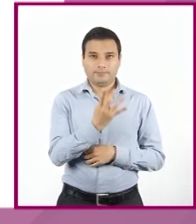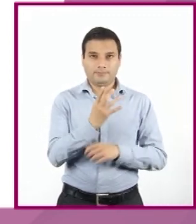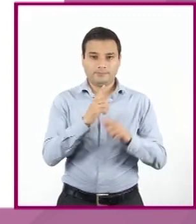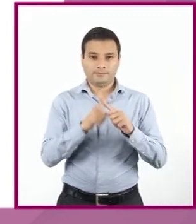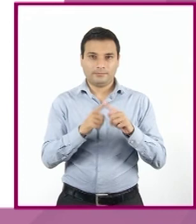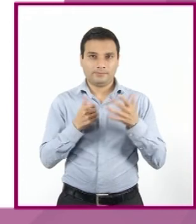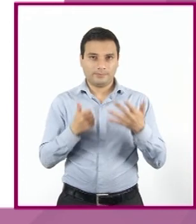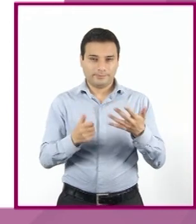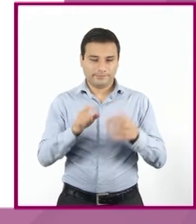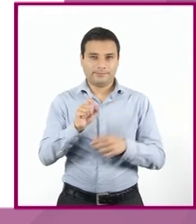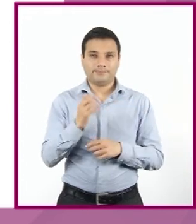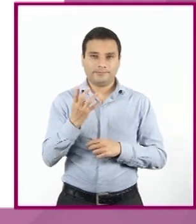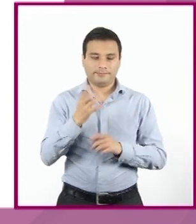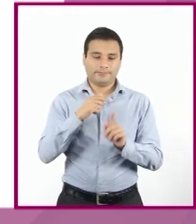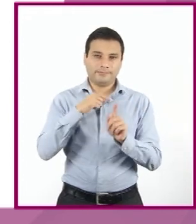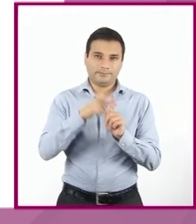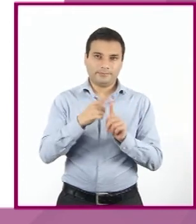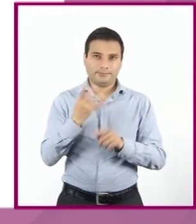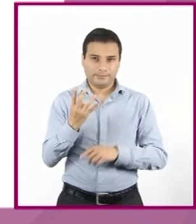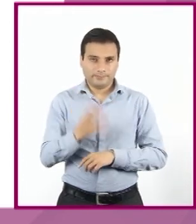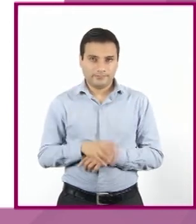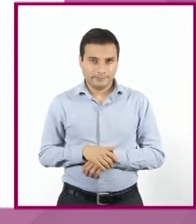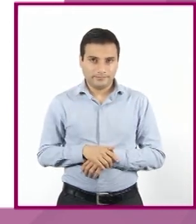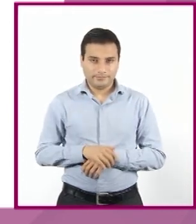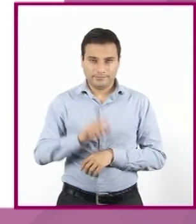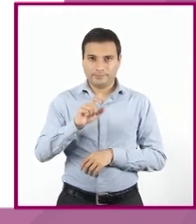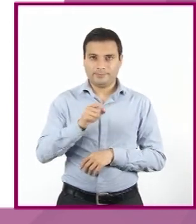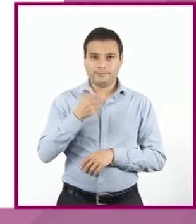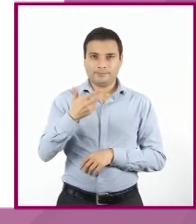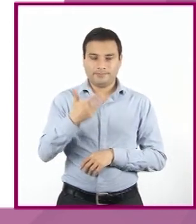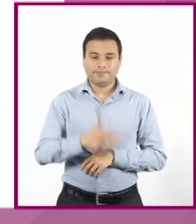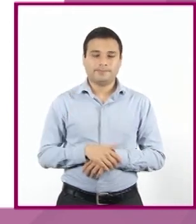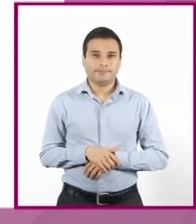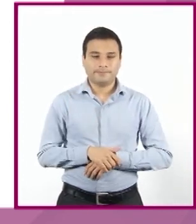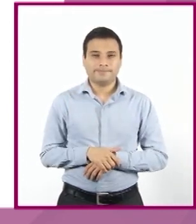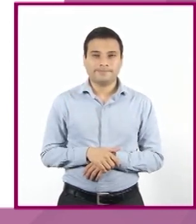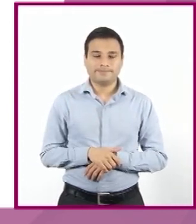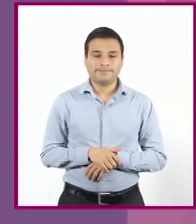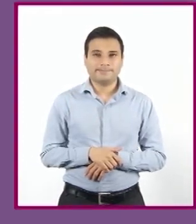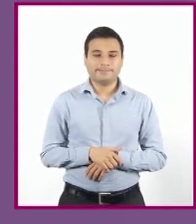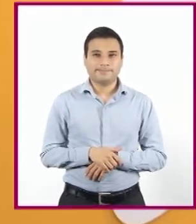6 son 24, más 4 es igual a 28.